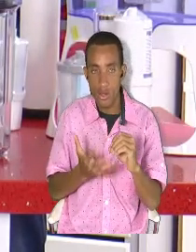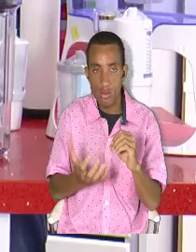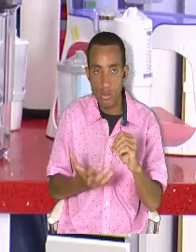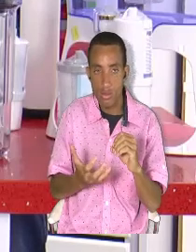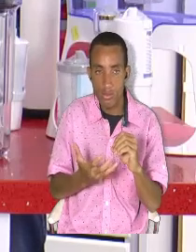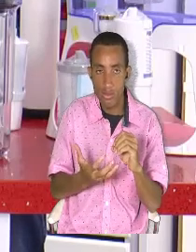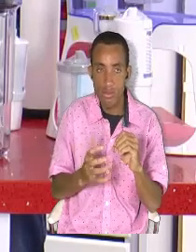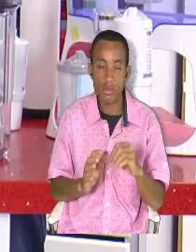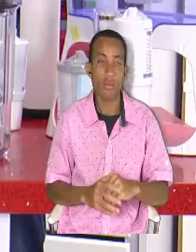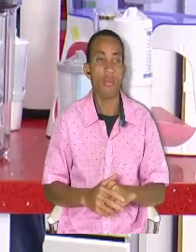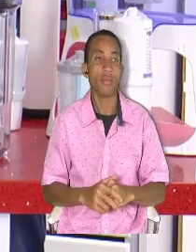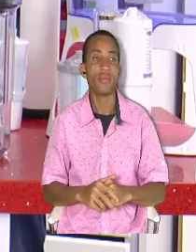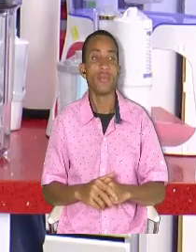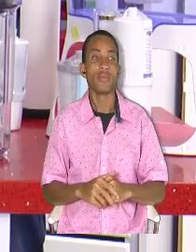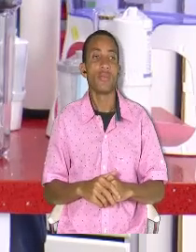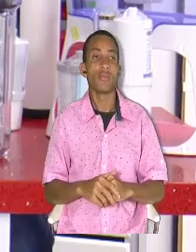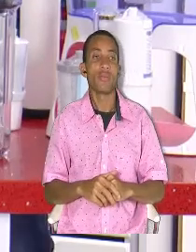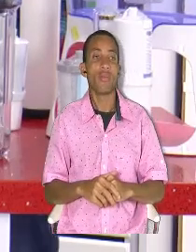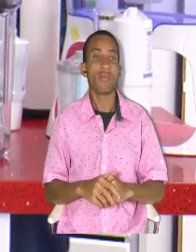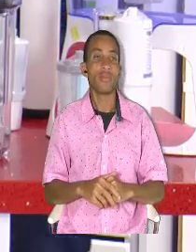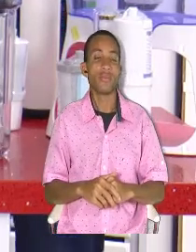Listo, ok.